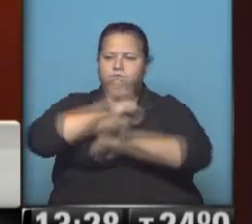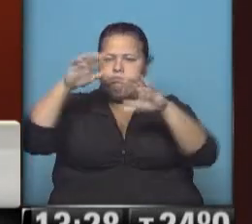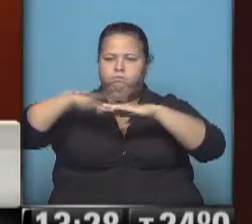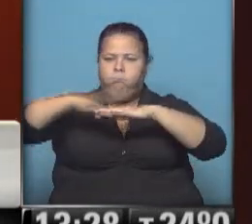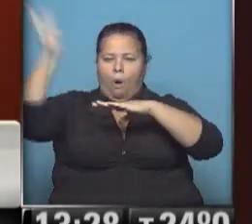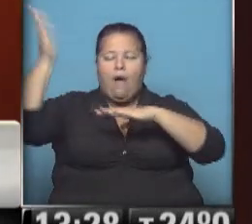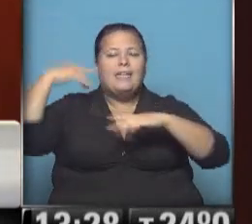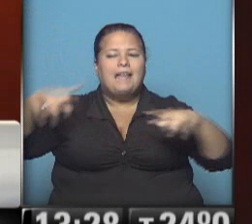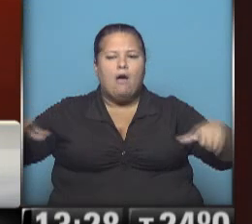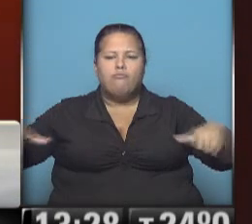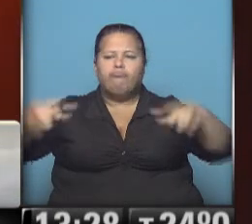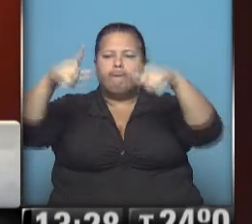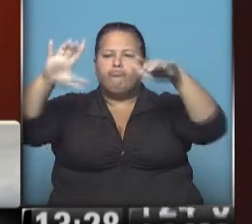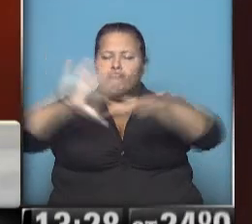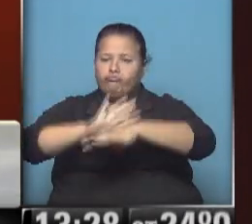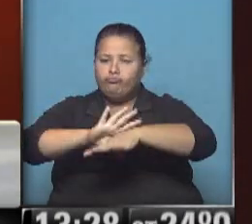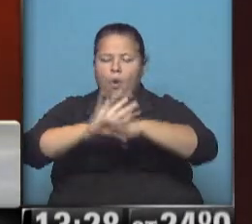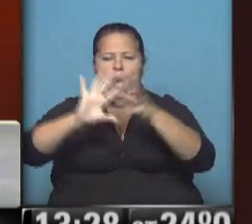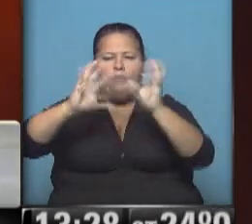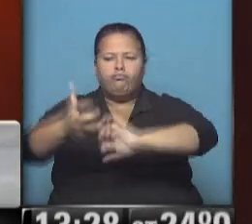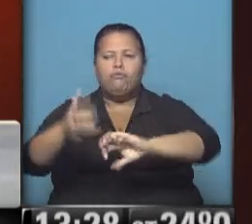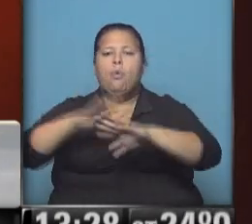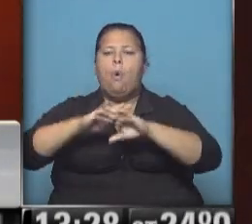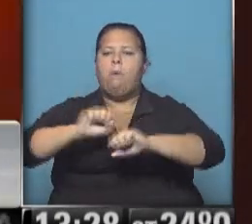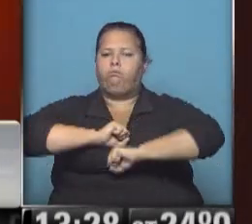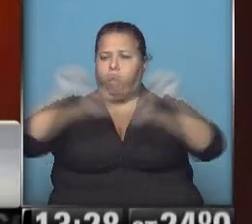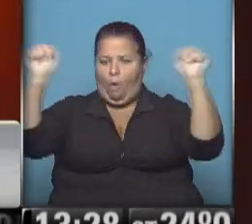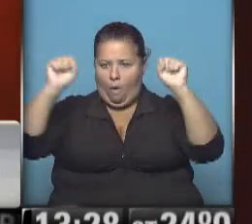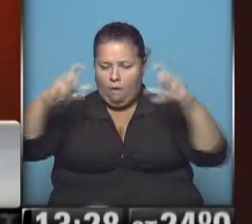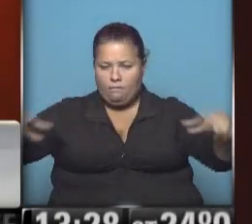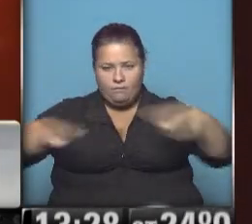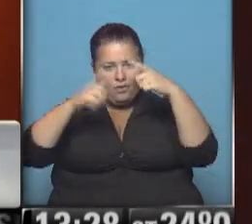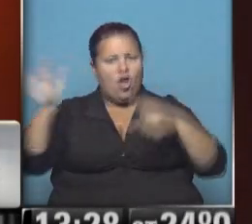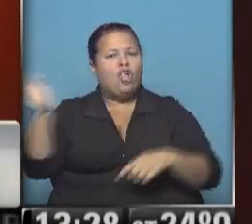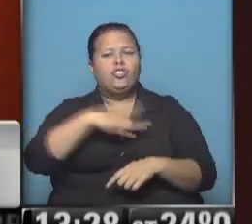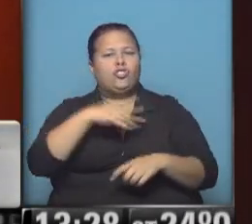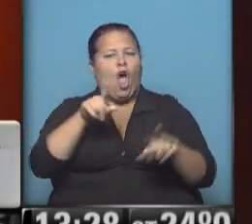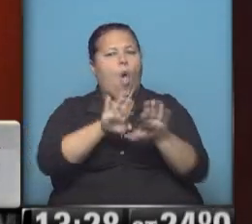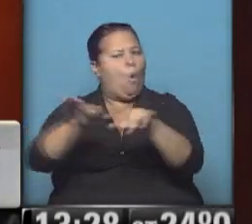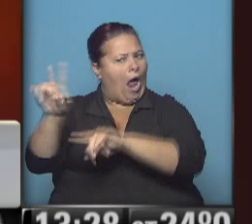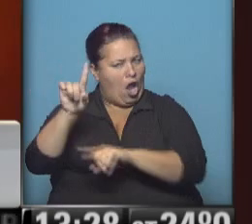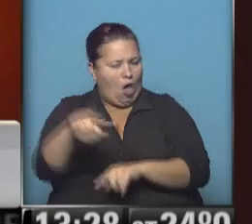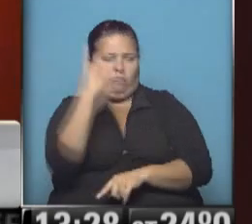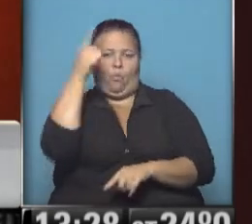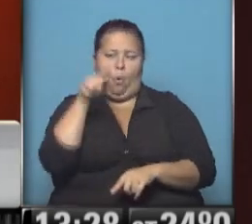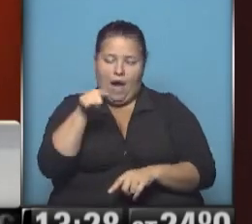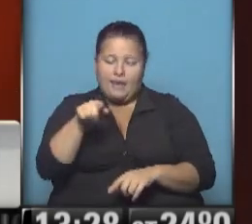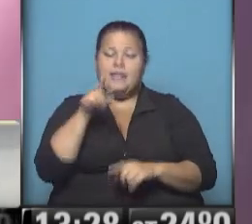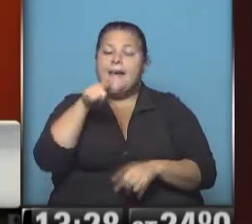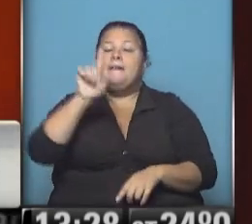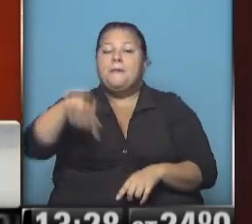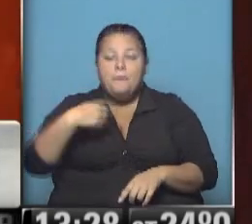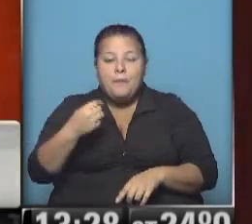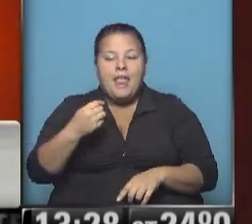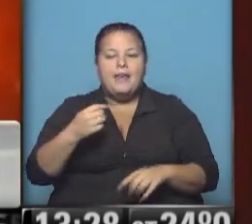superior era un cono perfecto y se destruyó por una explosión violenta no todos los volcanes tienen esta característica Y eso hace que